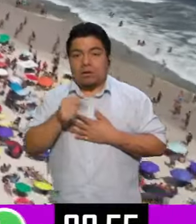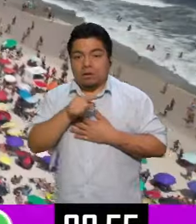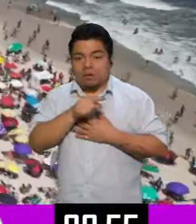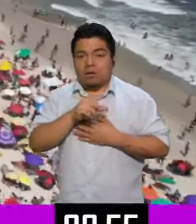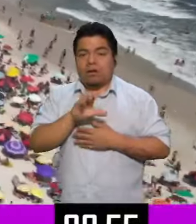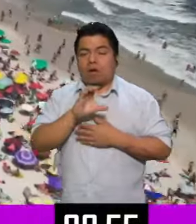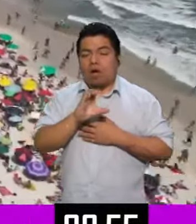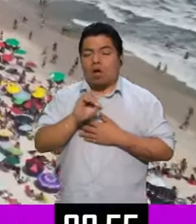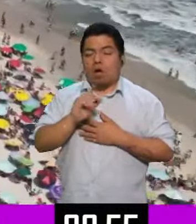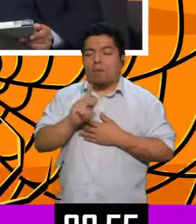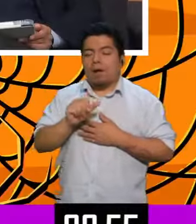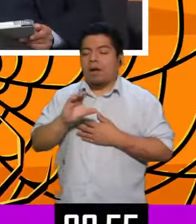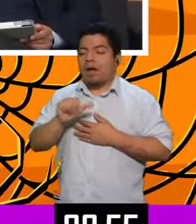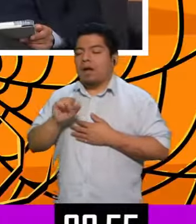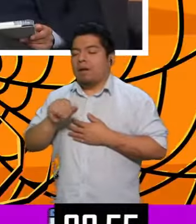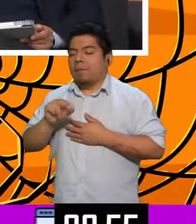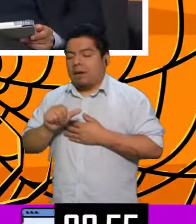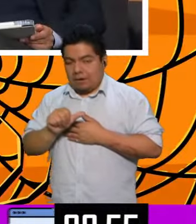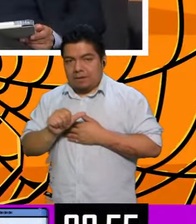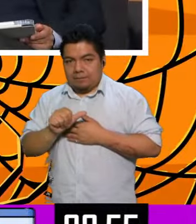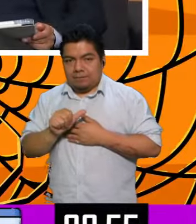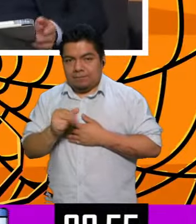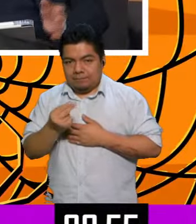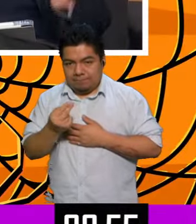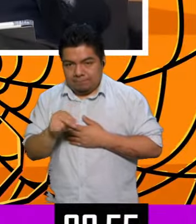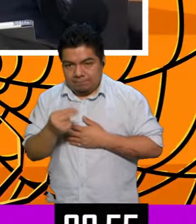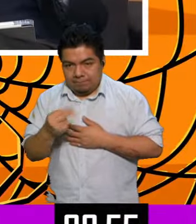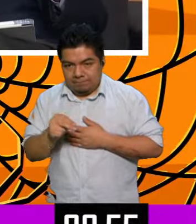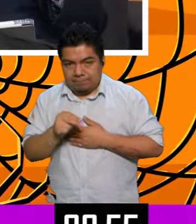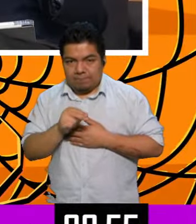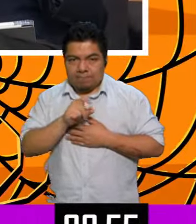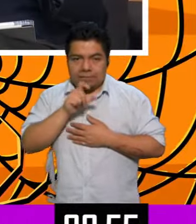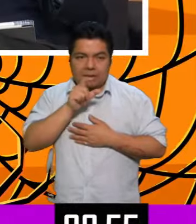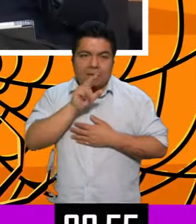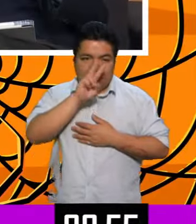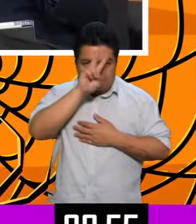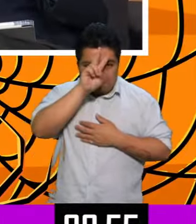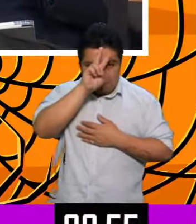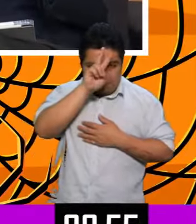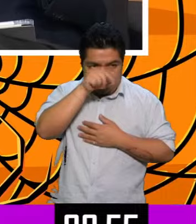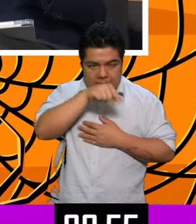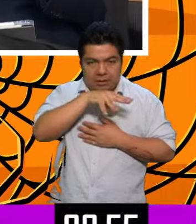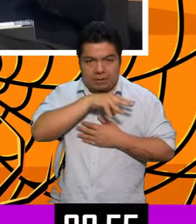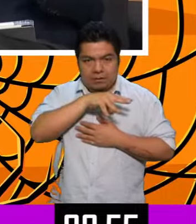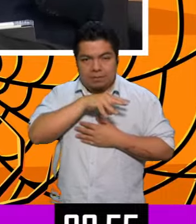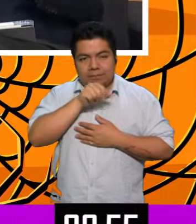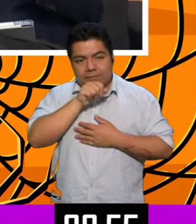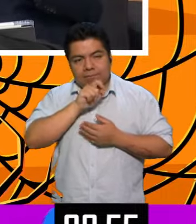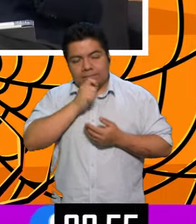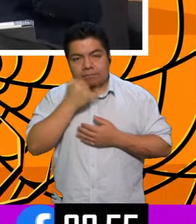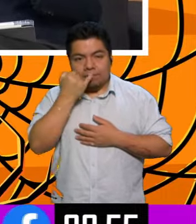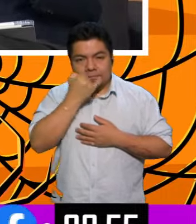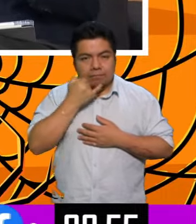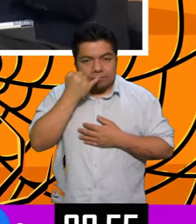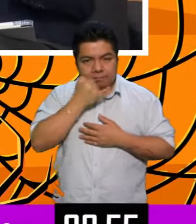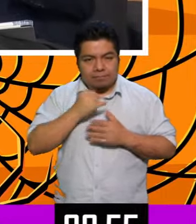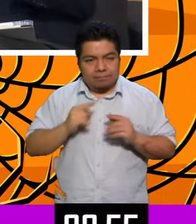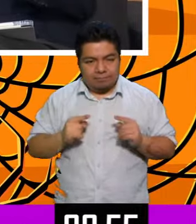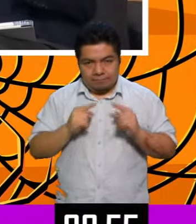Copacabana. Copacabana es un nombre quechua porque había en Perú una